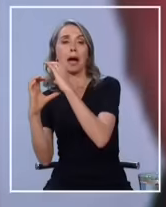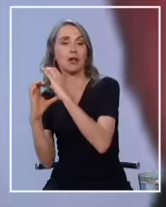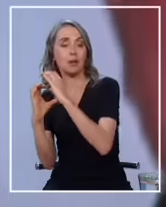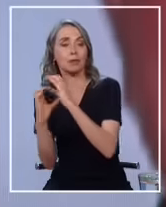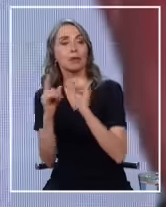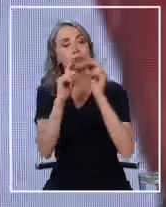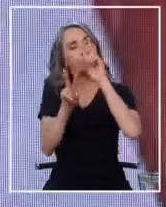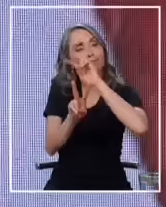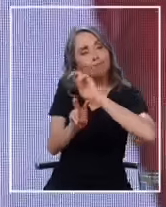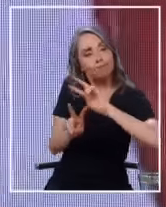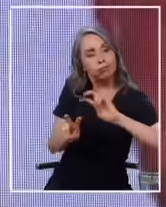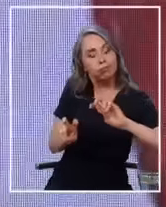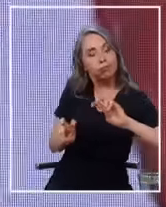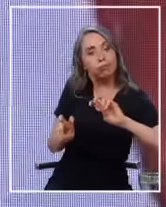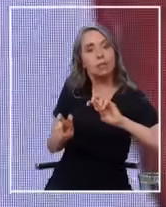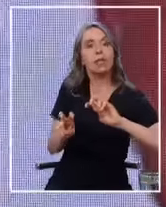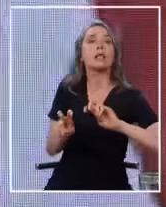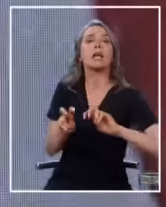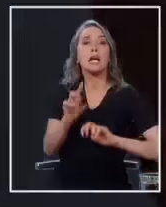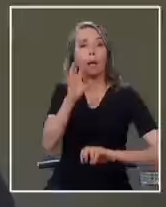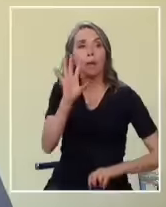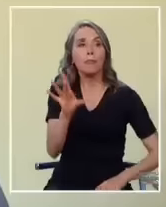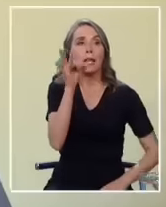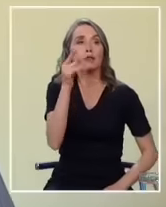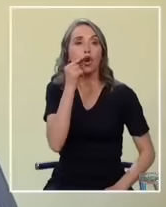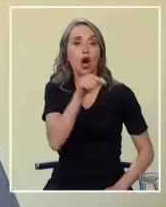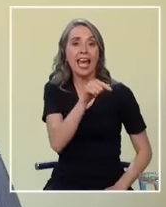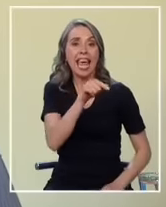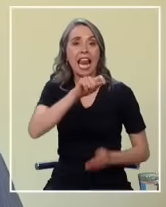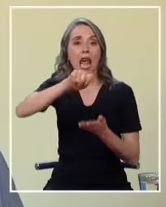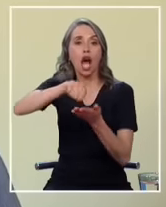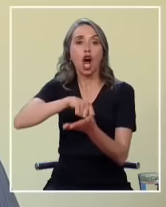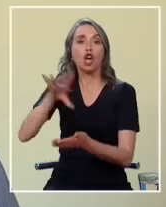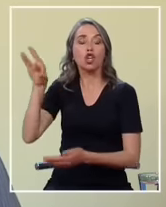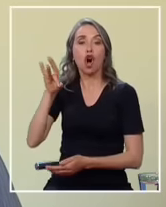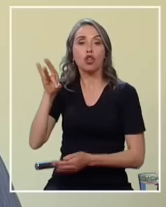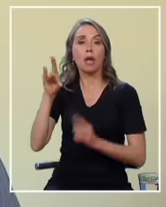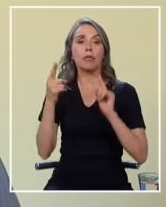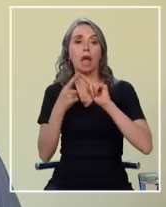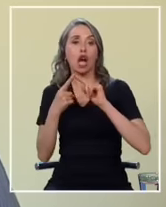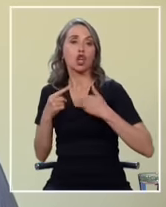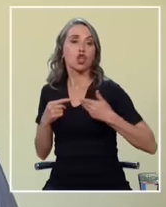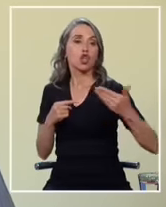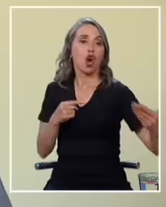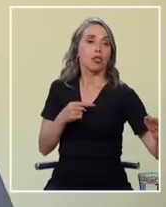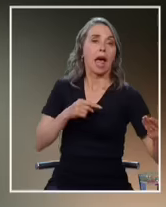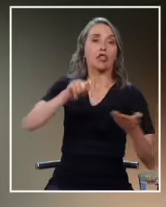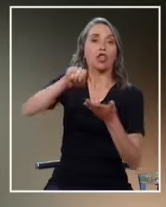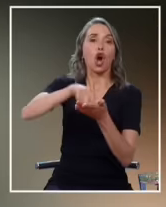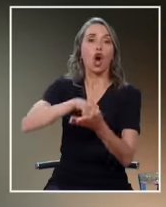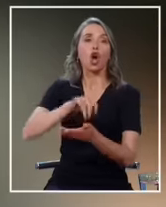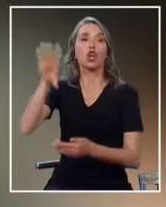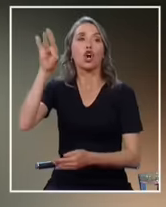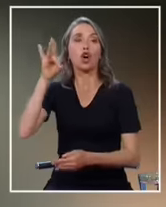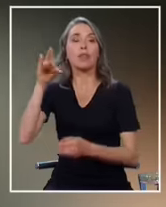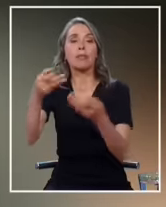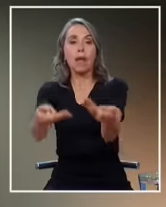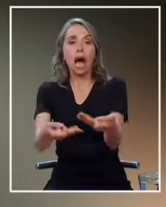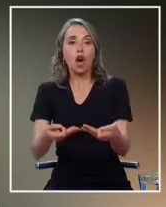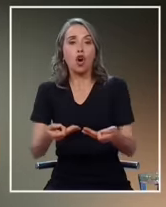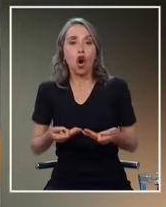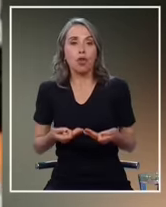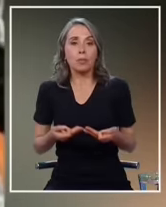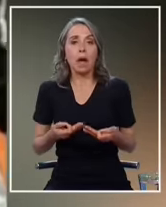Durante la investigación se pudo dar cuenta que él fue quien contrata o quien da el contacto para contratar a un contador para